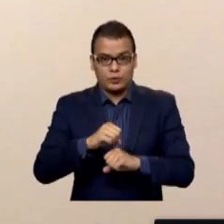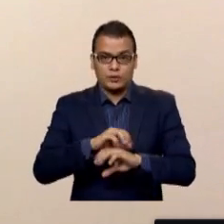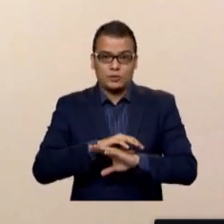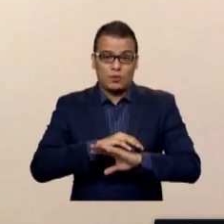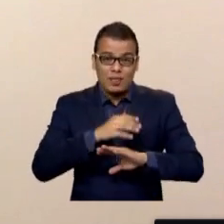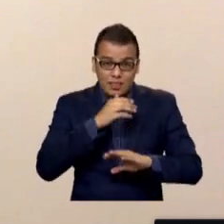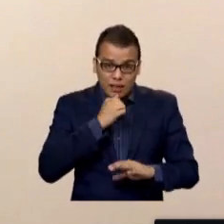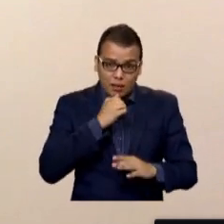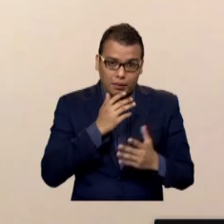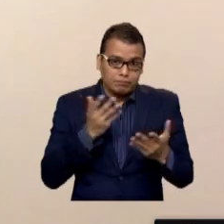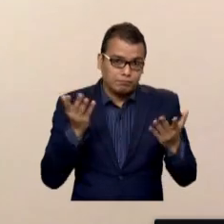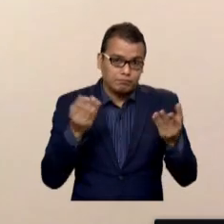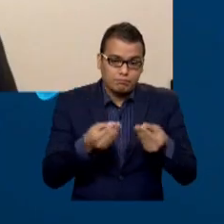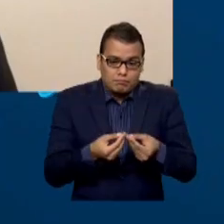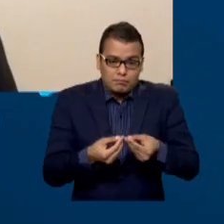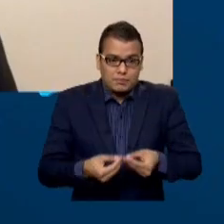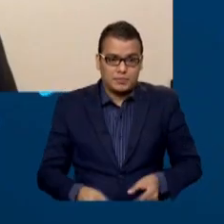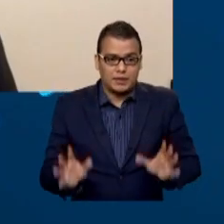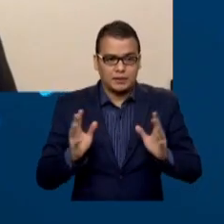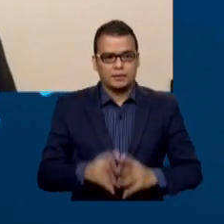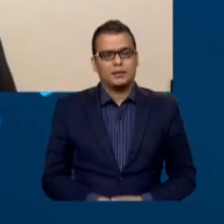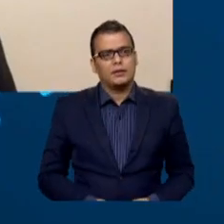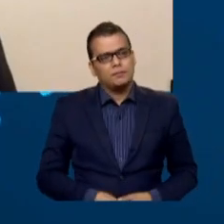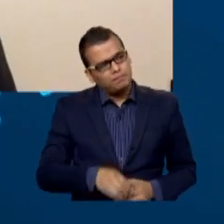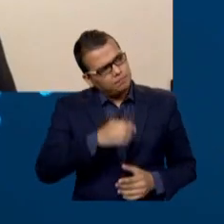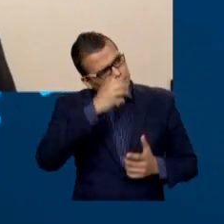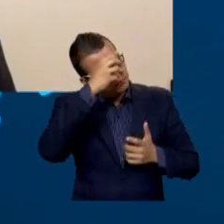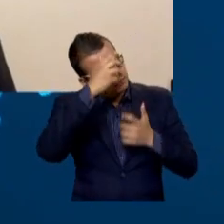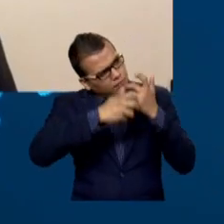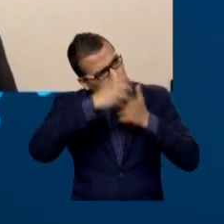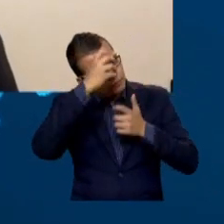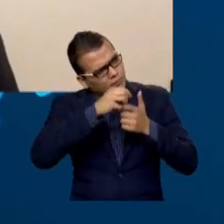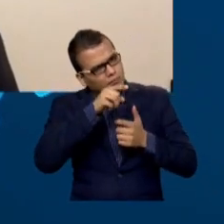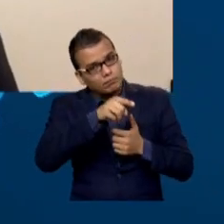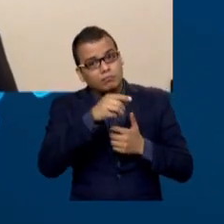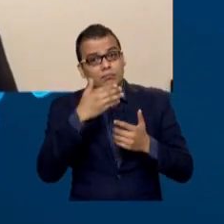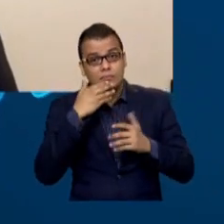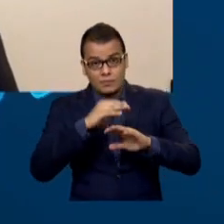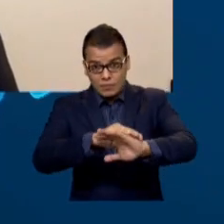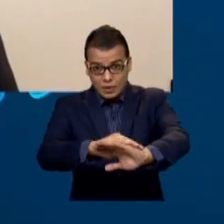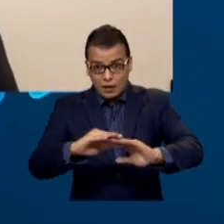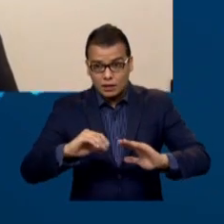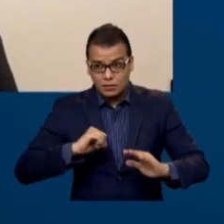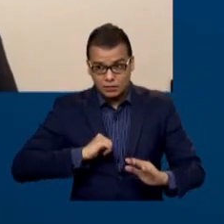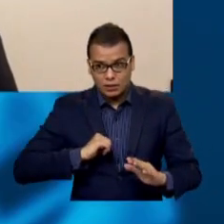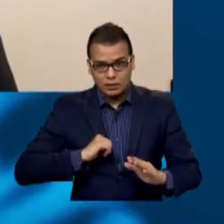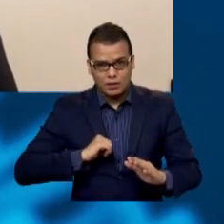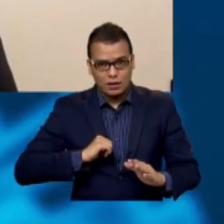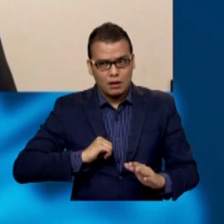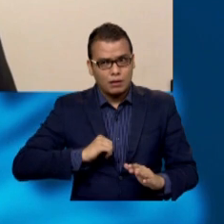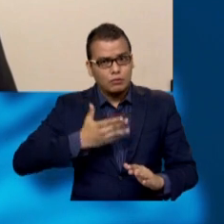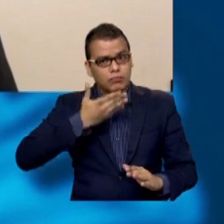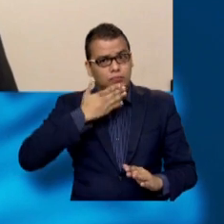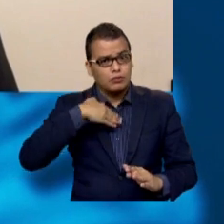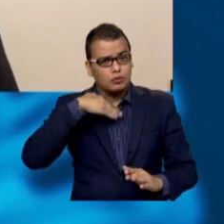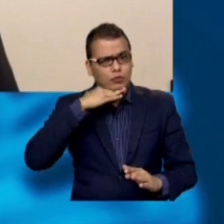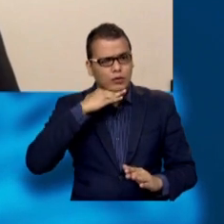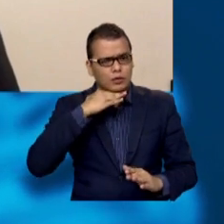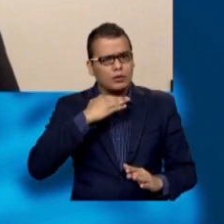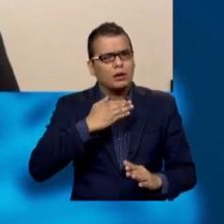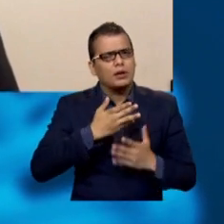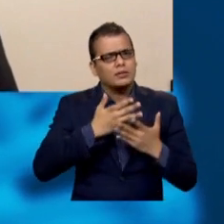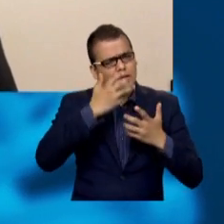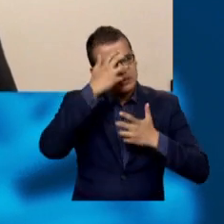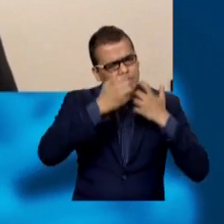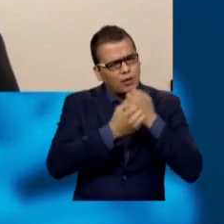los resultados. Ministro, el tema de las pruebas, sobre todo, ¿cuál es la capacidad que tiene en este momento el país? ¿Cuántas se han practicado en Colombia? En este